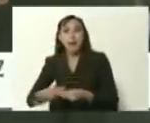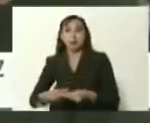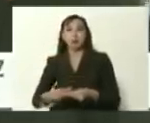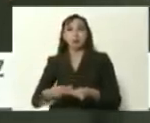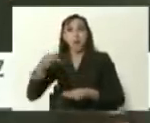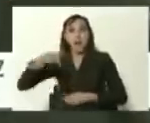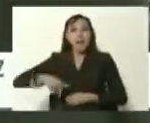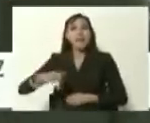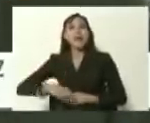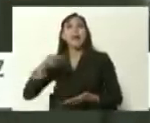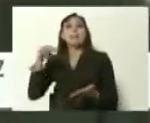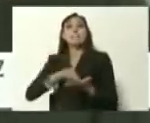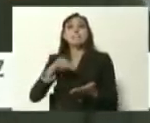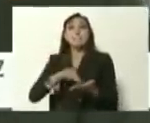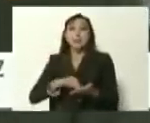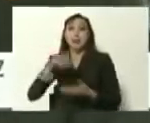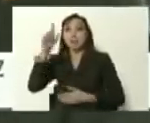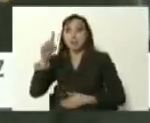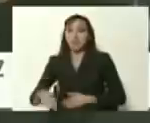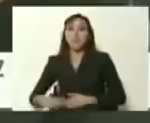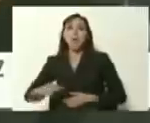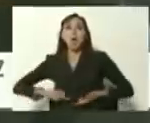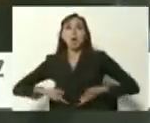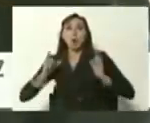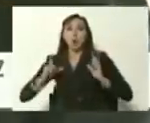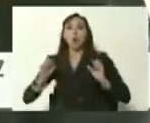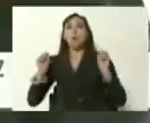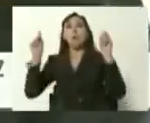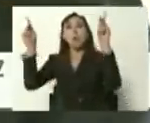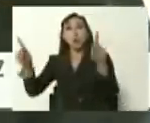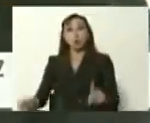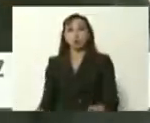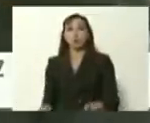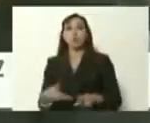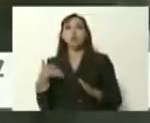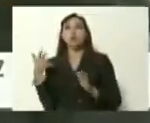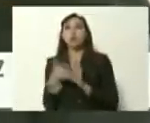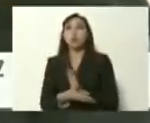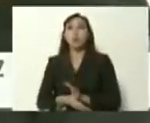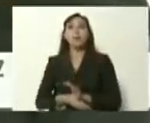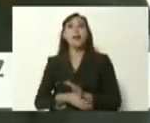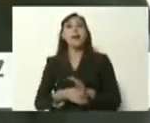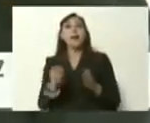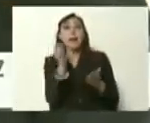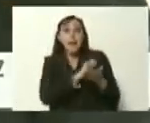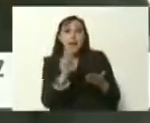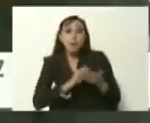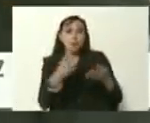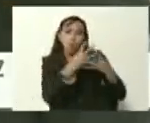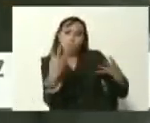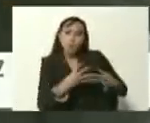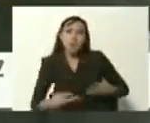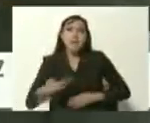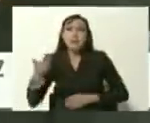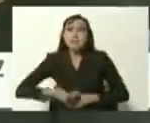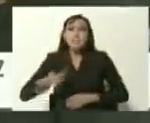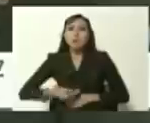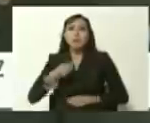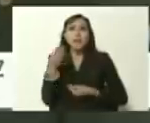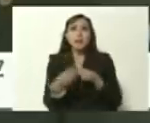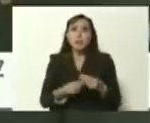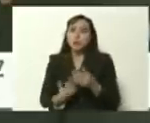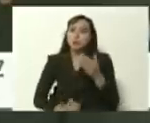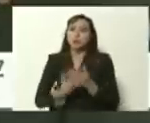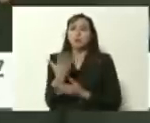estado Miranda, y por supuesto hemos tenido la oportunidad de elevar un documento que fue producto de la